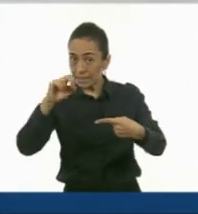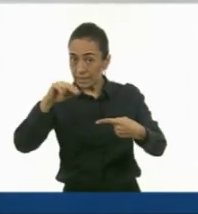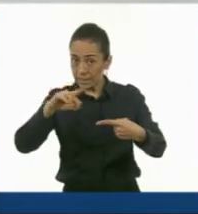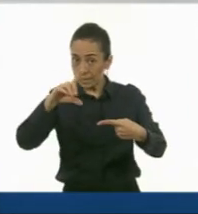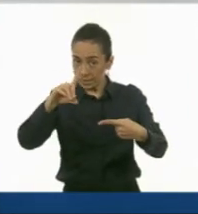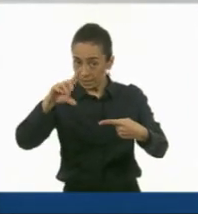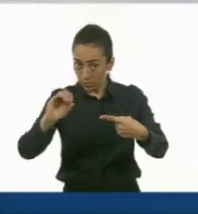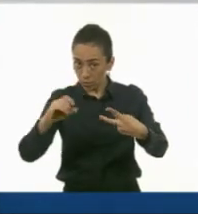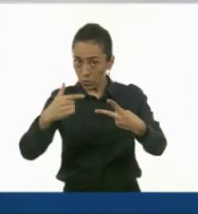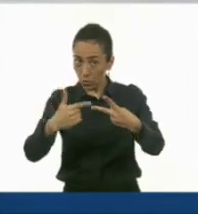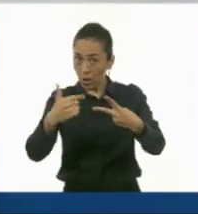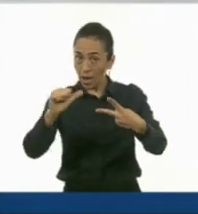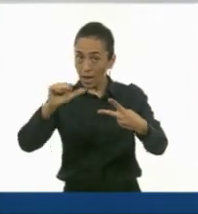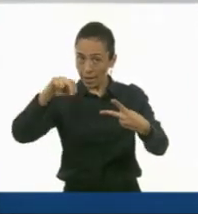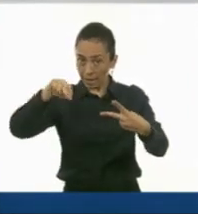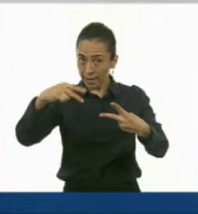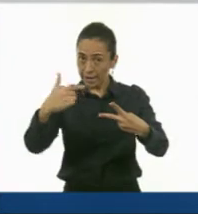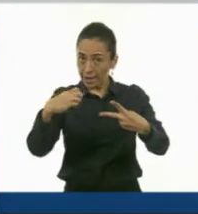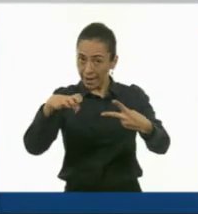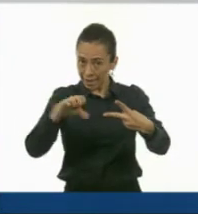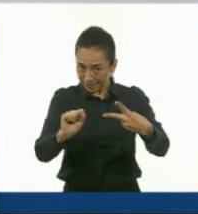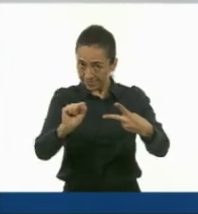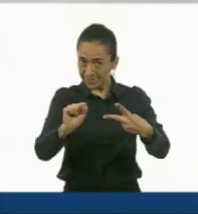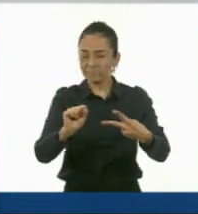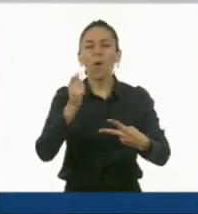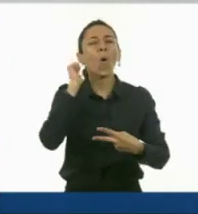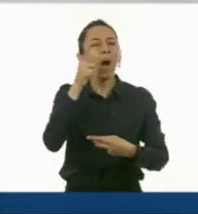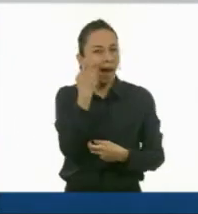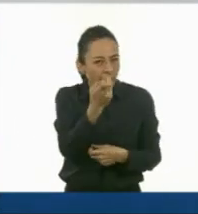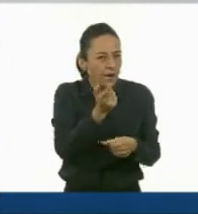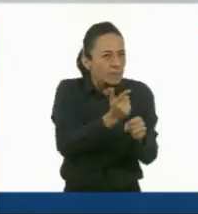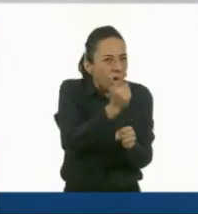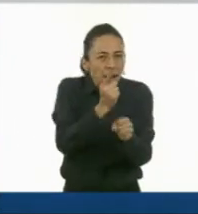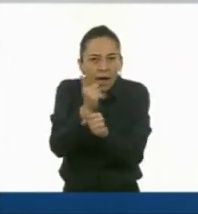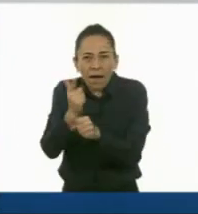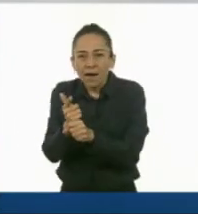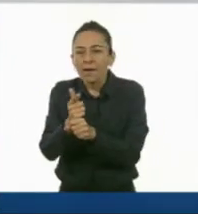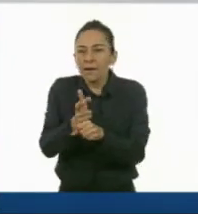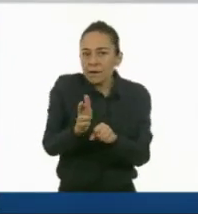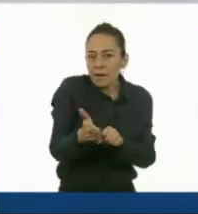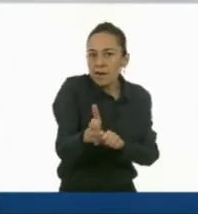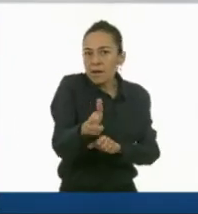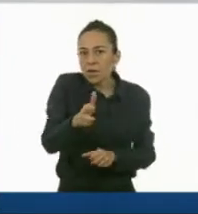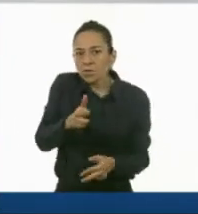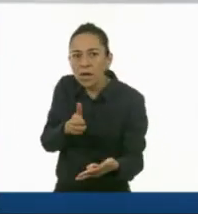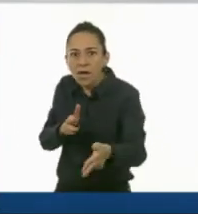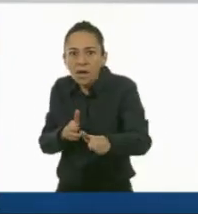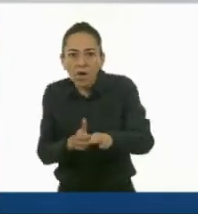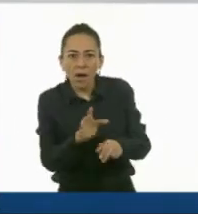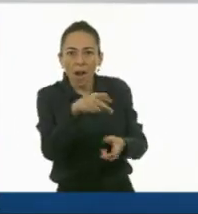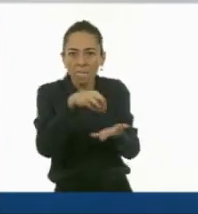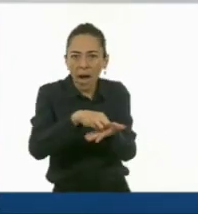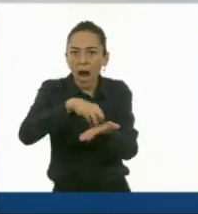Ganges. Y espero que ustedes anoten estos ríos porque después vamos a ver en las sesiones que